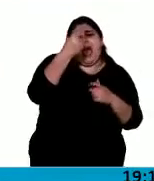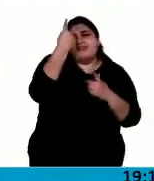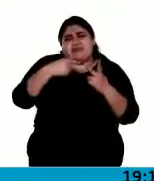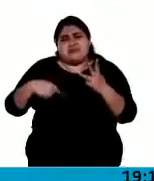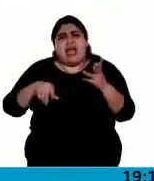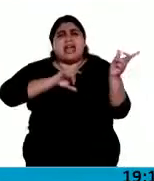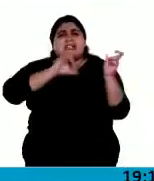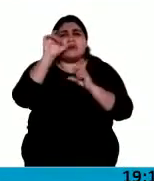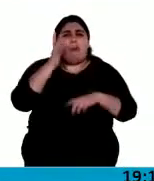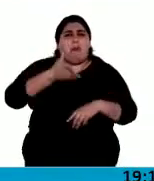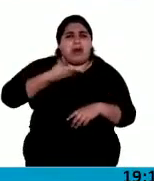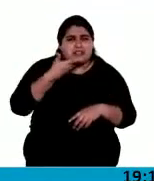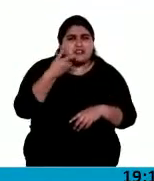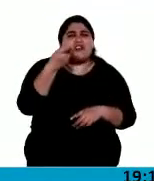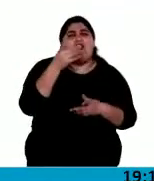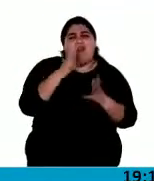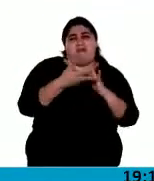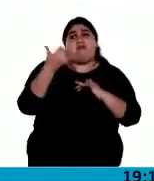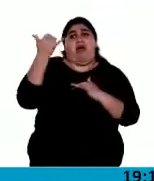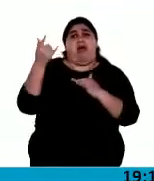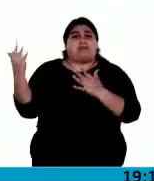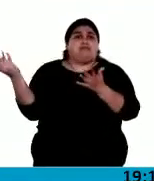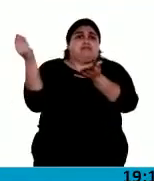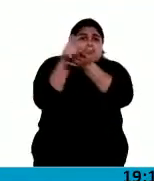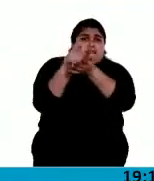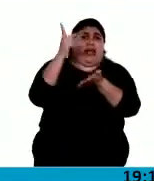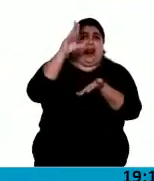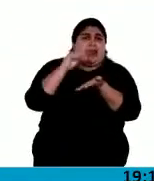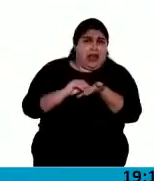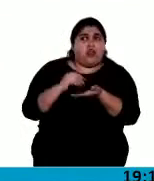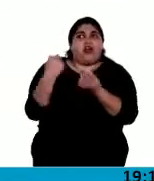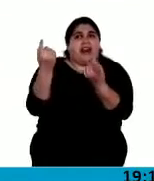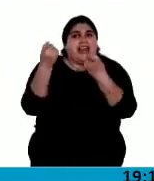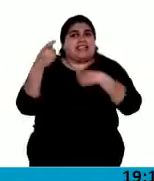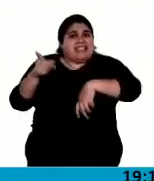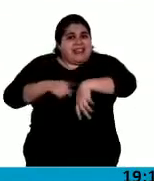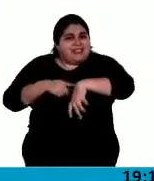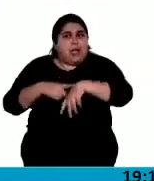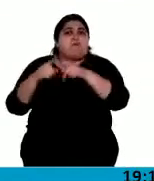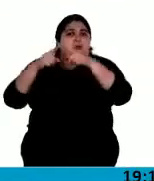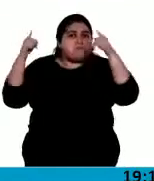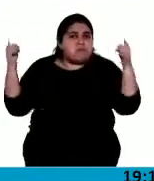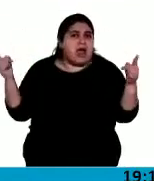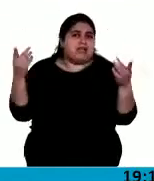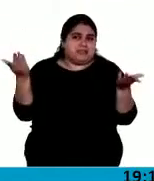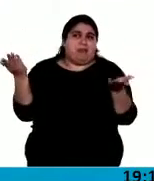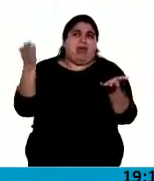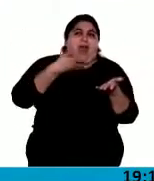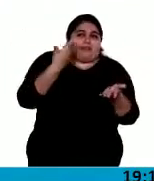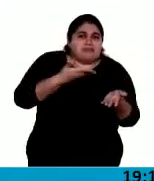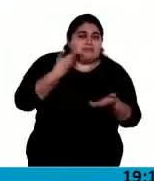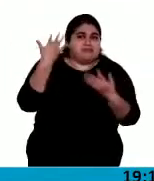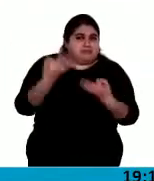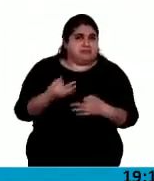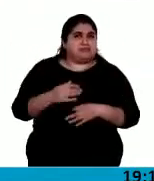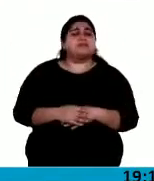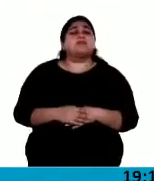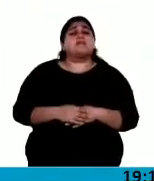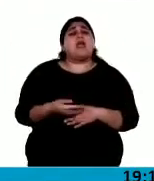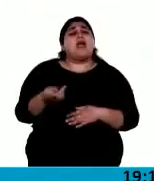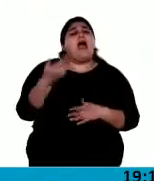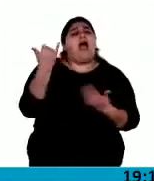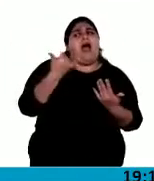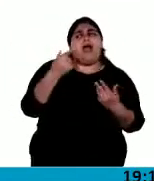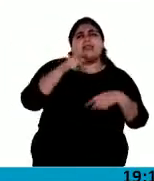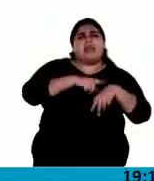que supongo que podrán ser legisladores y podrán tener entonces una sexualidad en esta cámara y además hay muchas diferencias